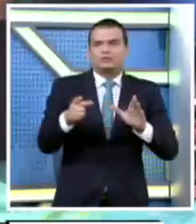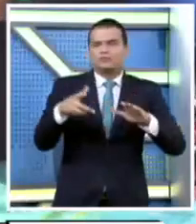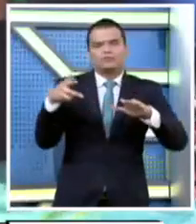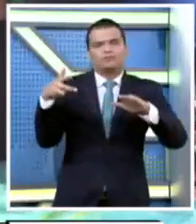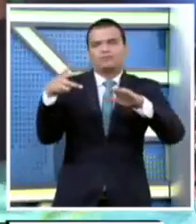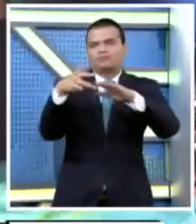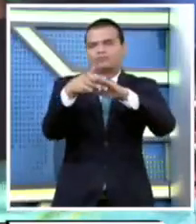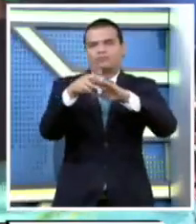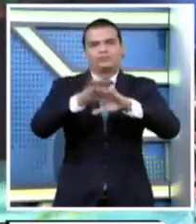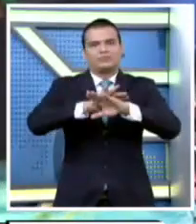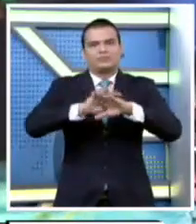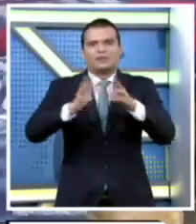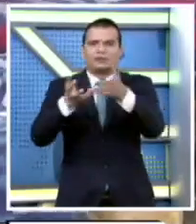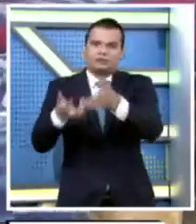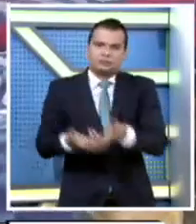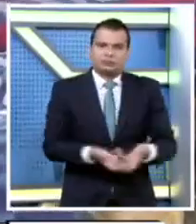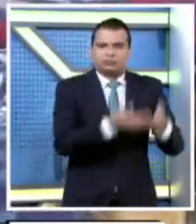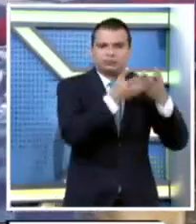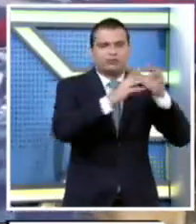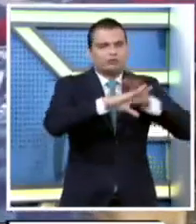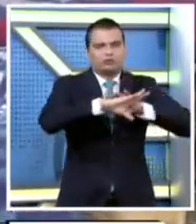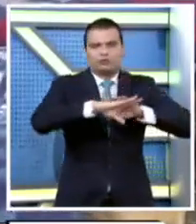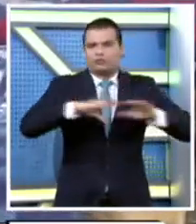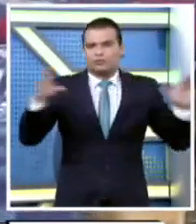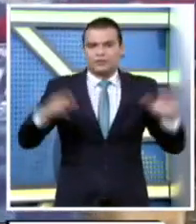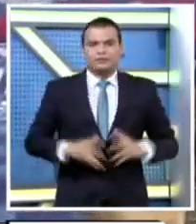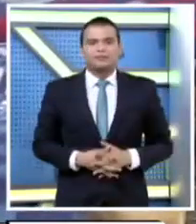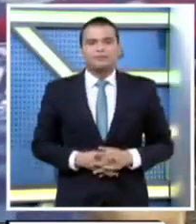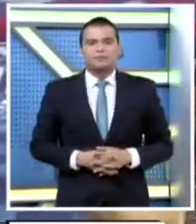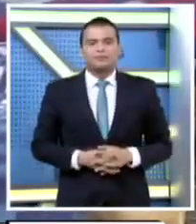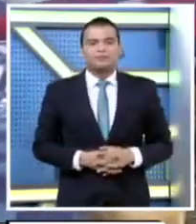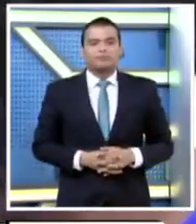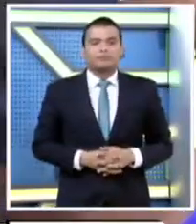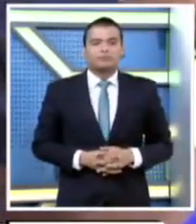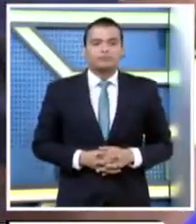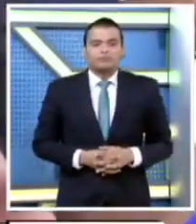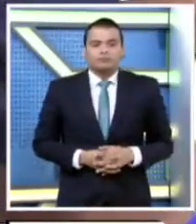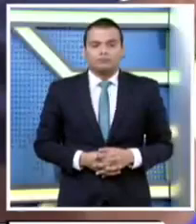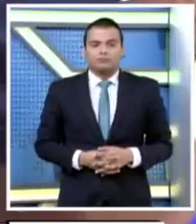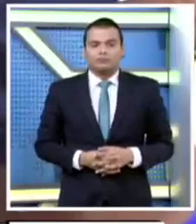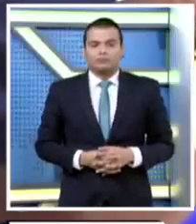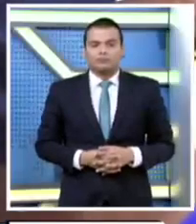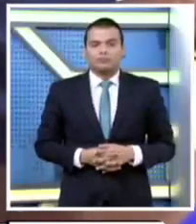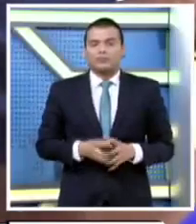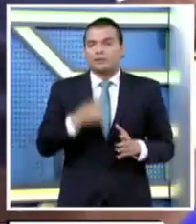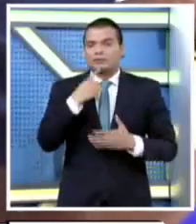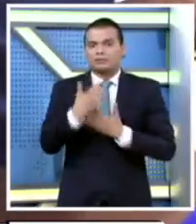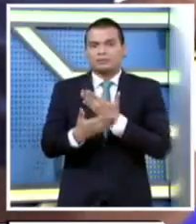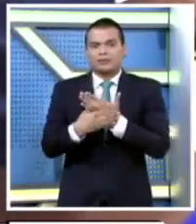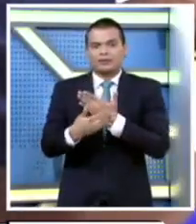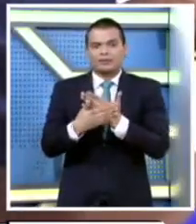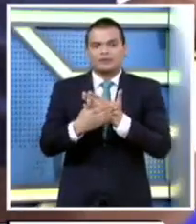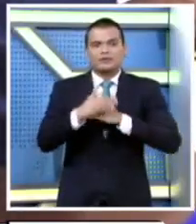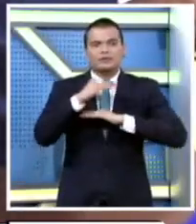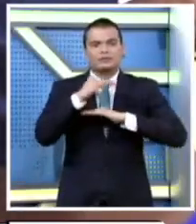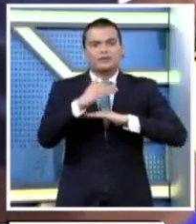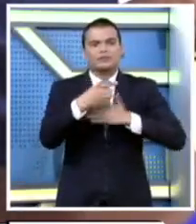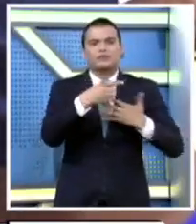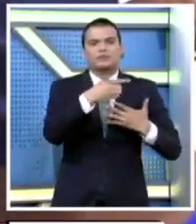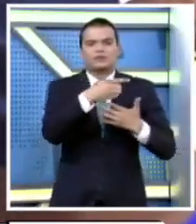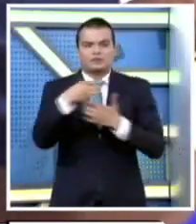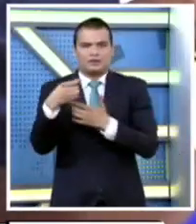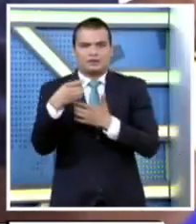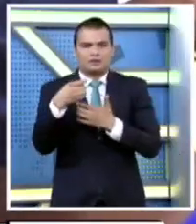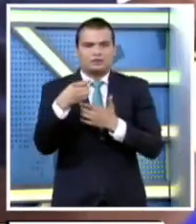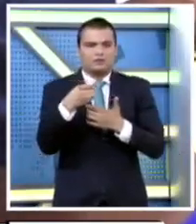corredor humanitario que los estaba llevando hasta su país de origen. La encuesta que hizo que son 600 al tope, ¿verdad? Pero la problemática que hay es